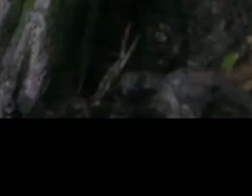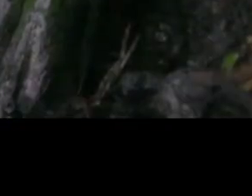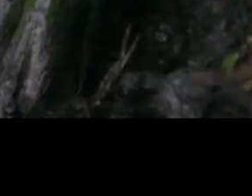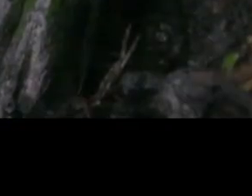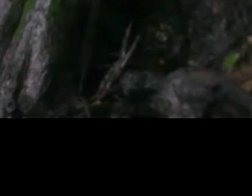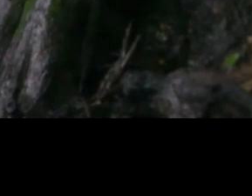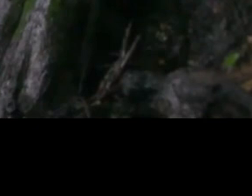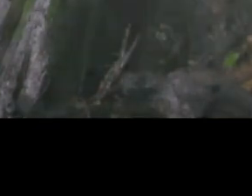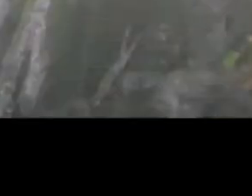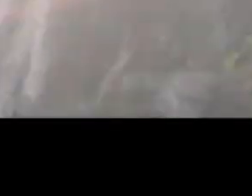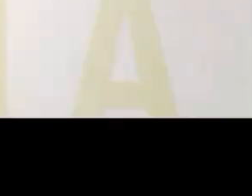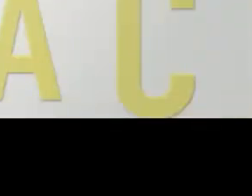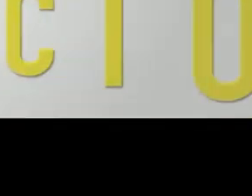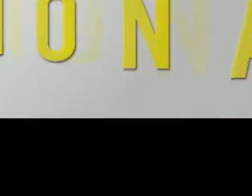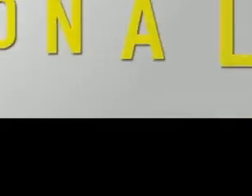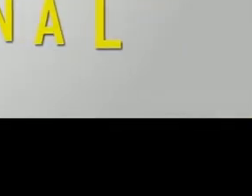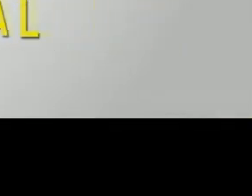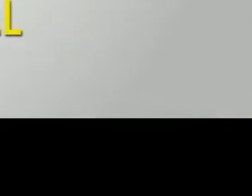fauna.